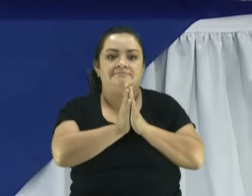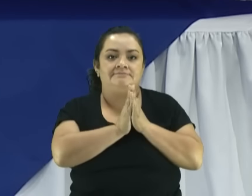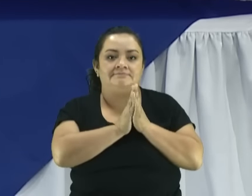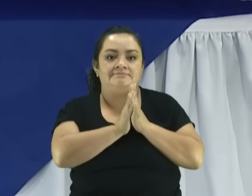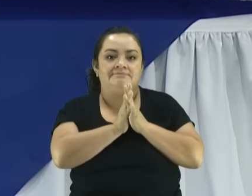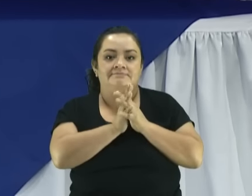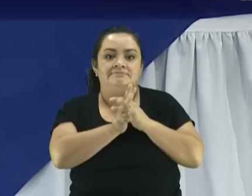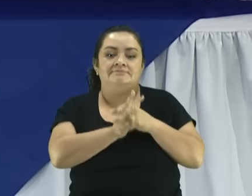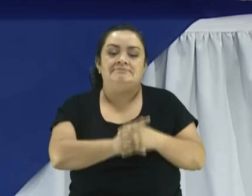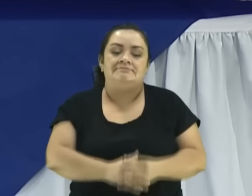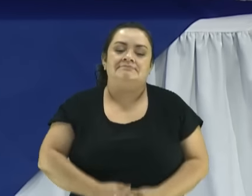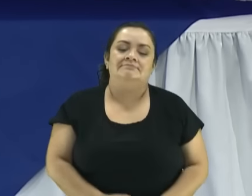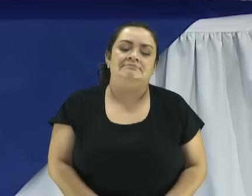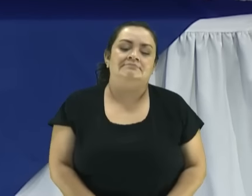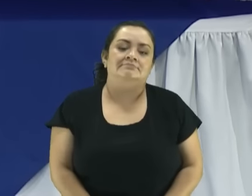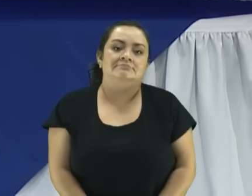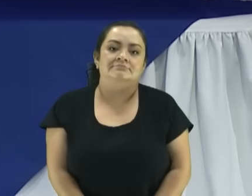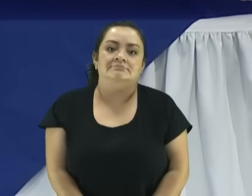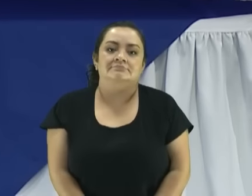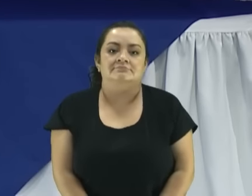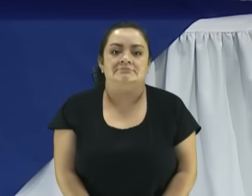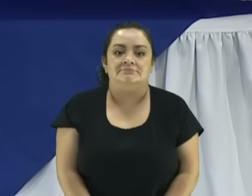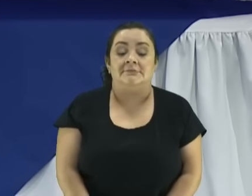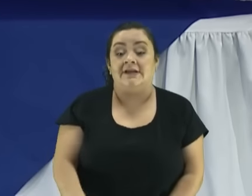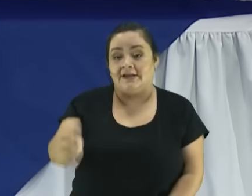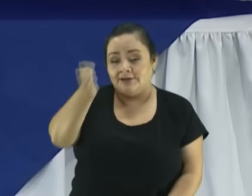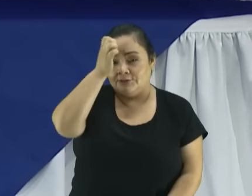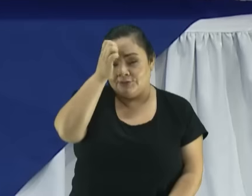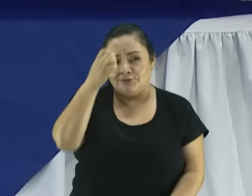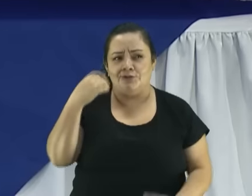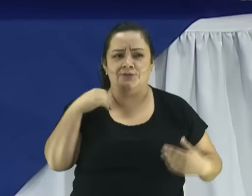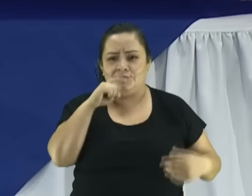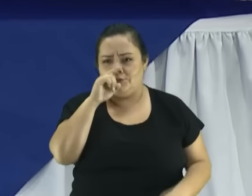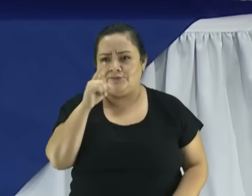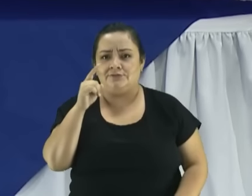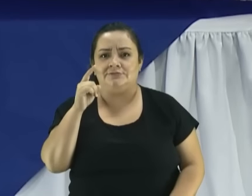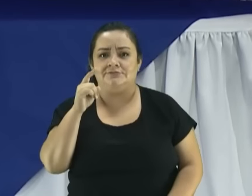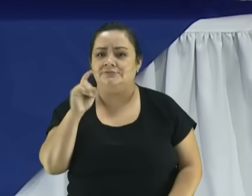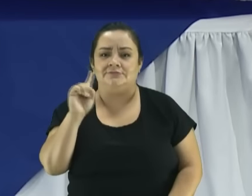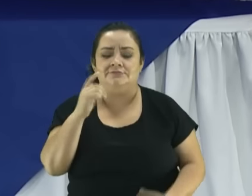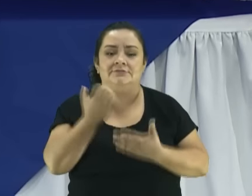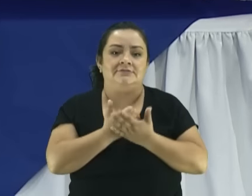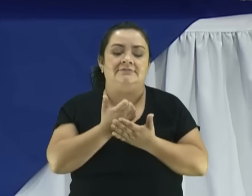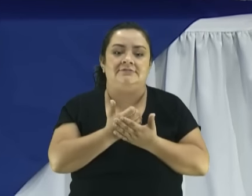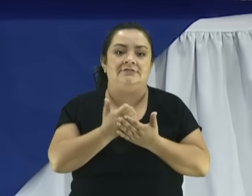miente ese esplendor de cosas materiales y luz ese volado no es el